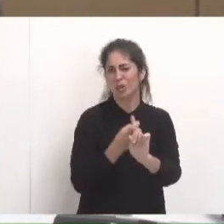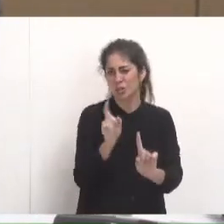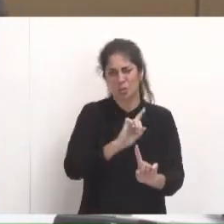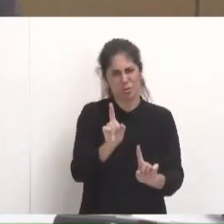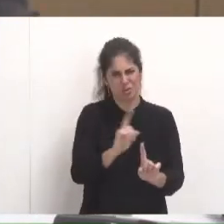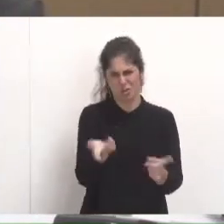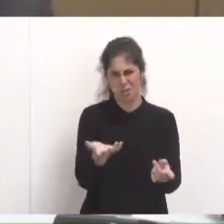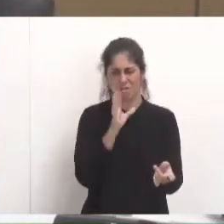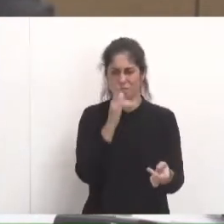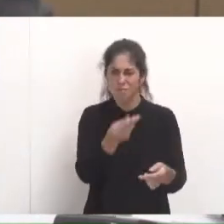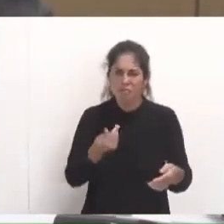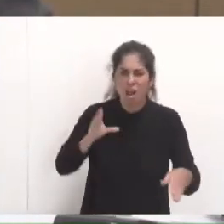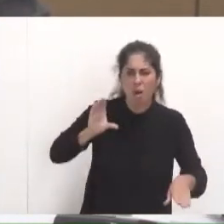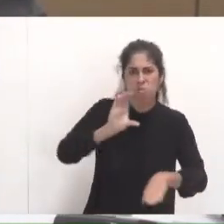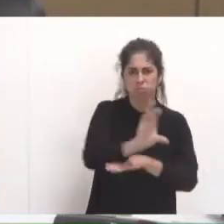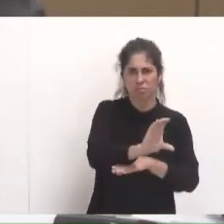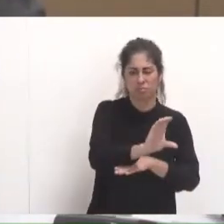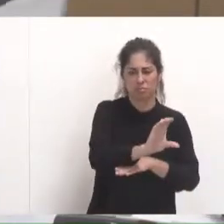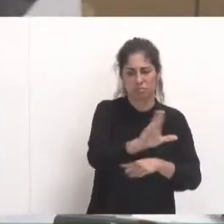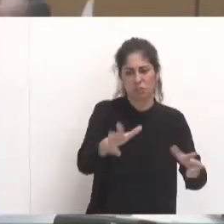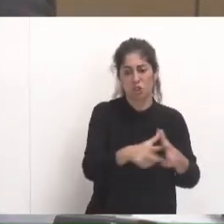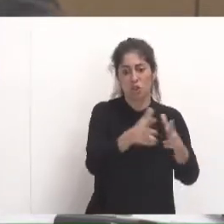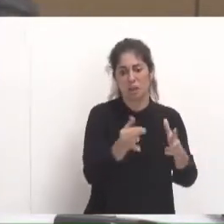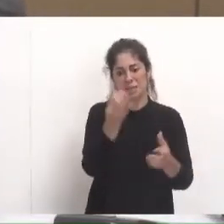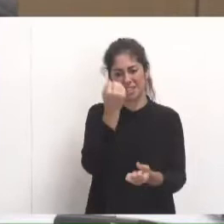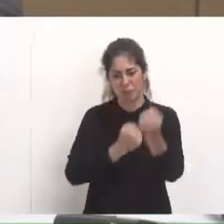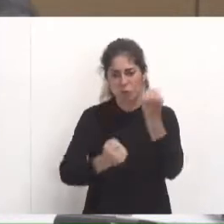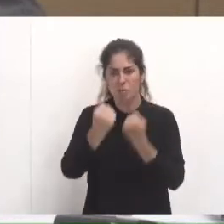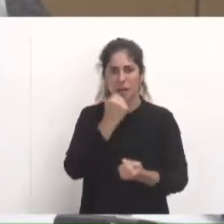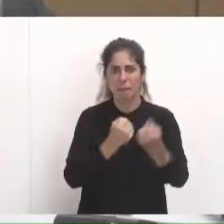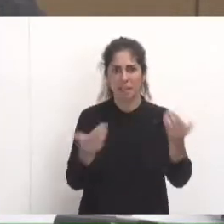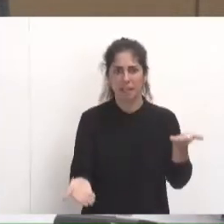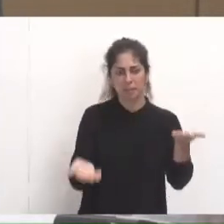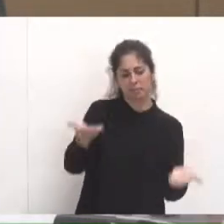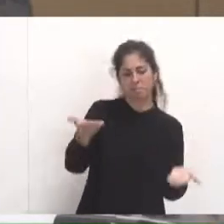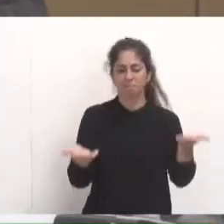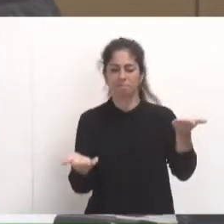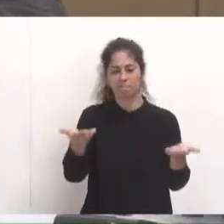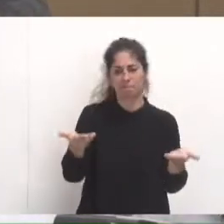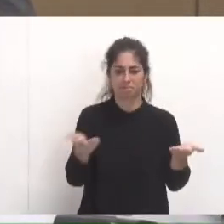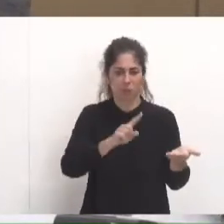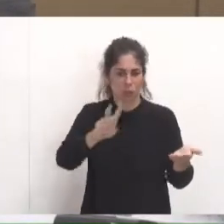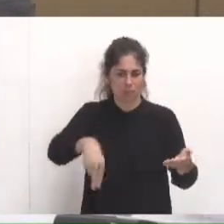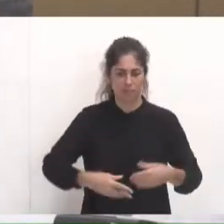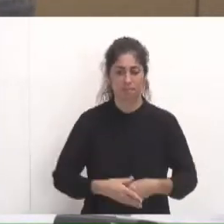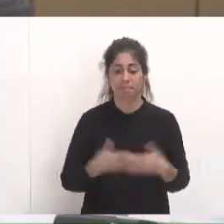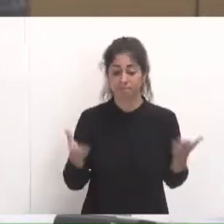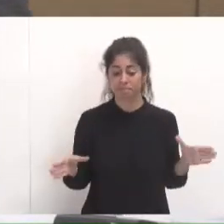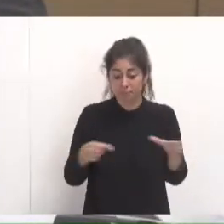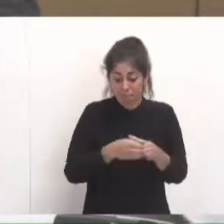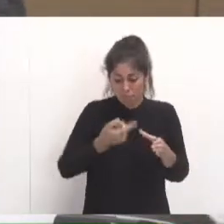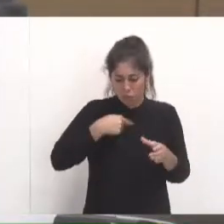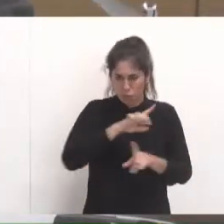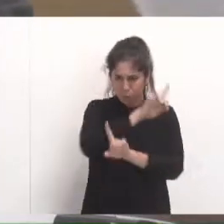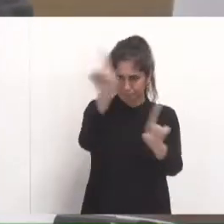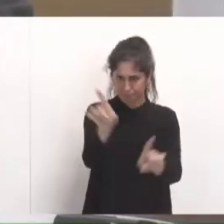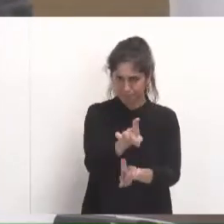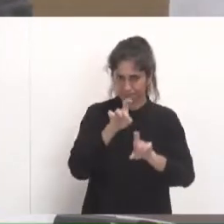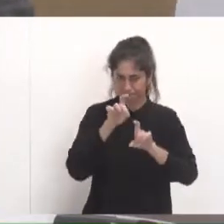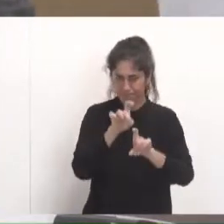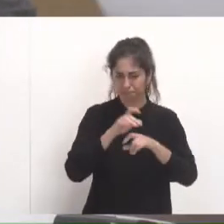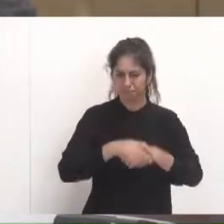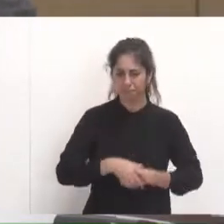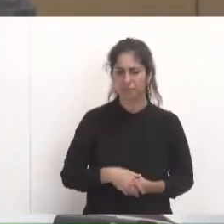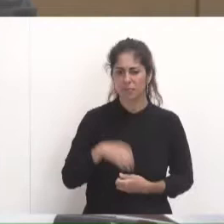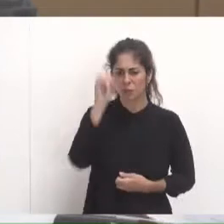y económicamente rentable. Entonces, los puestos, este grupo pregunta lo siguiente. ¿Qué